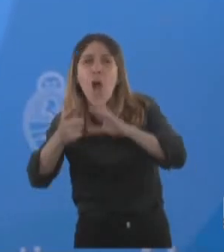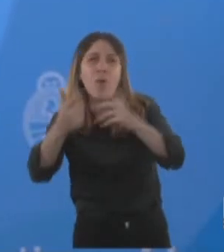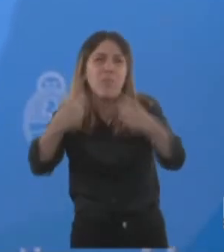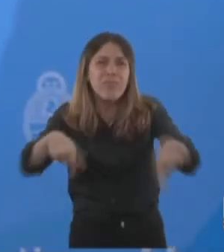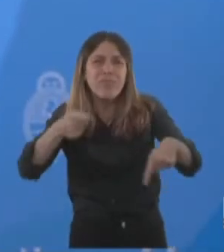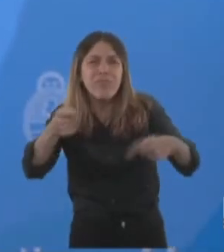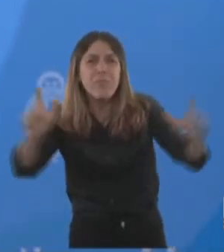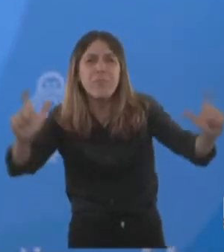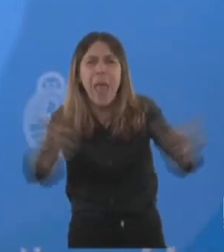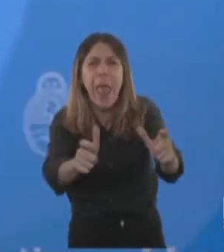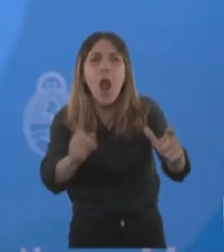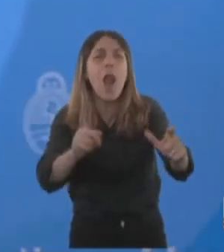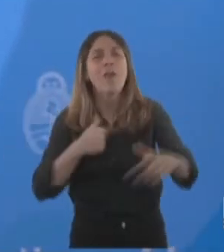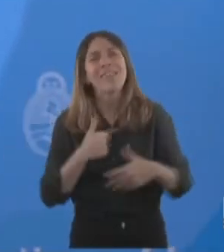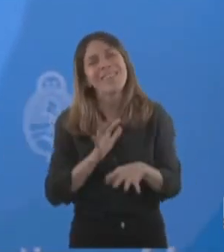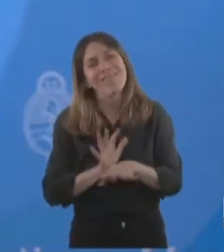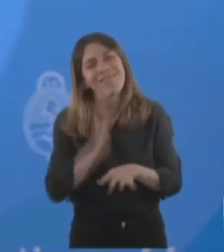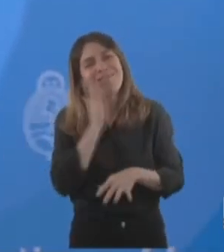no solidarizarse con ellas.